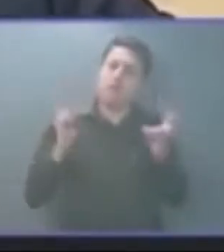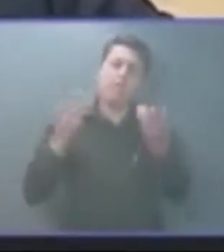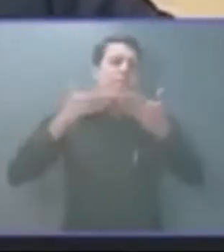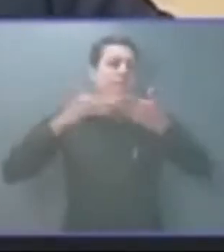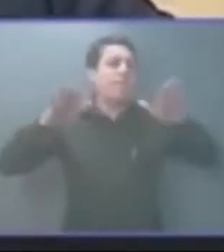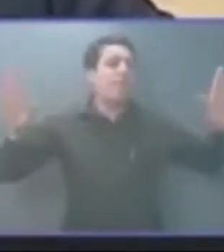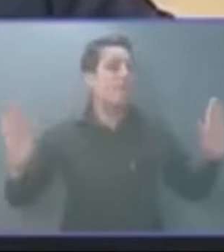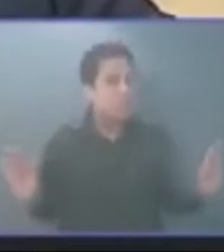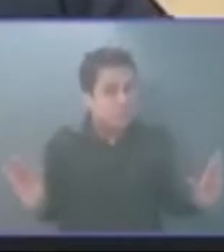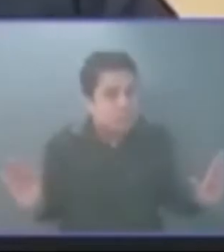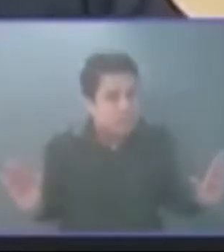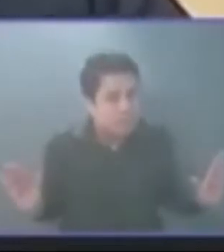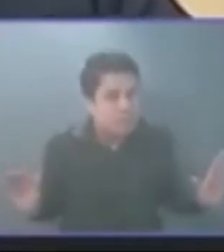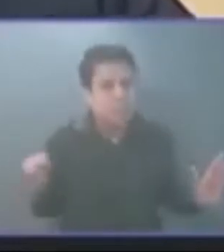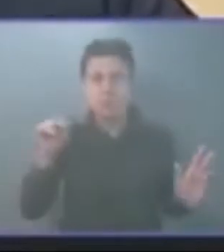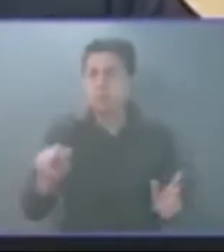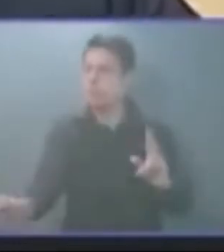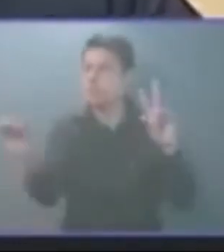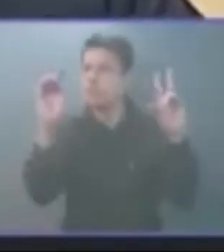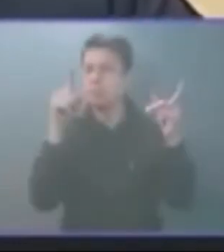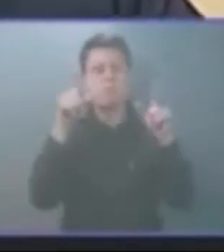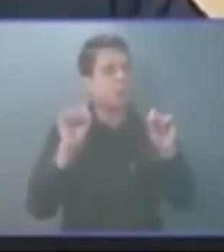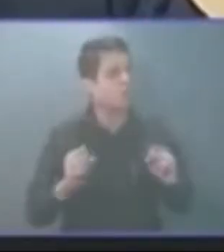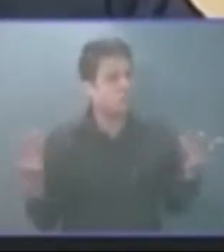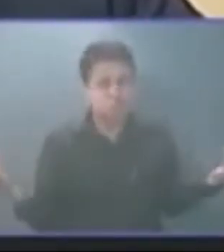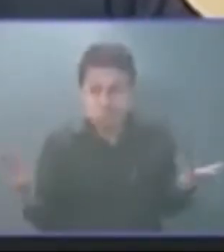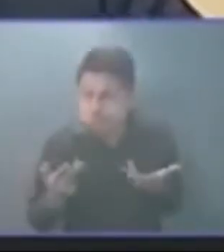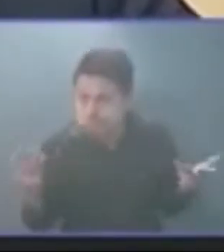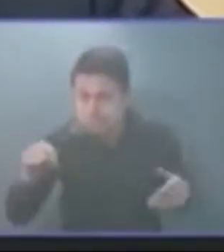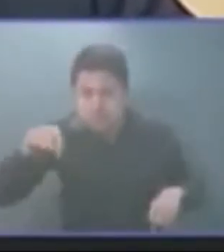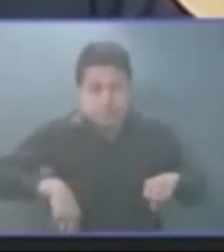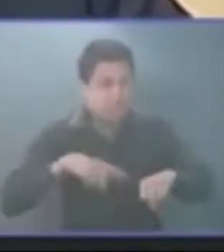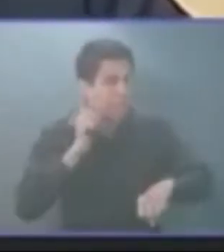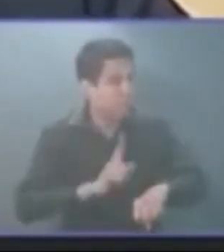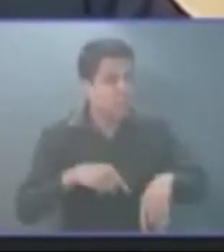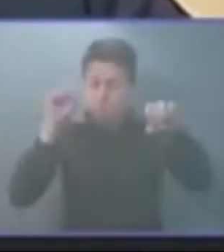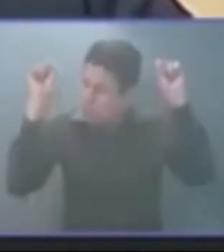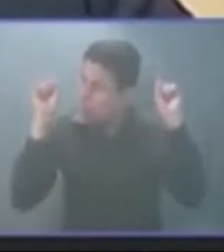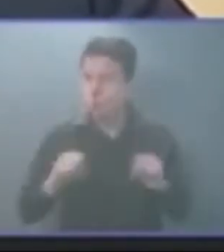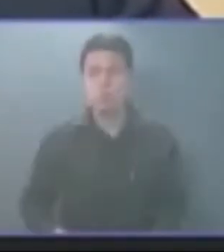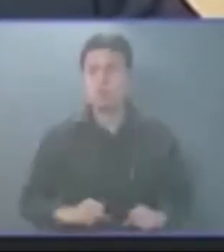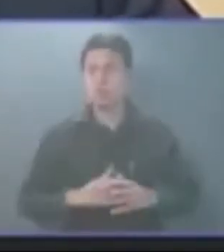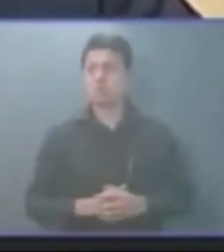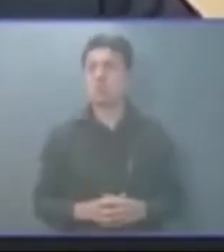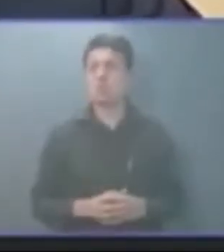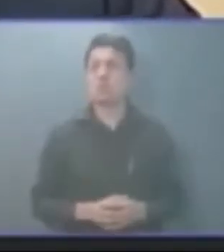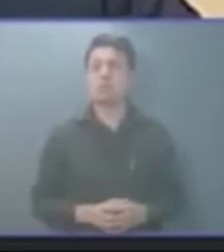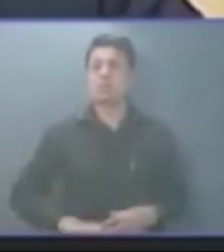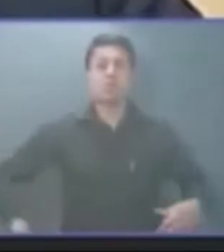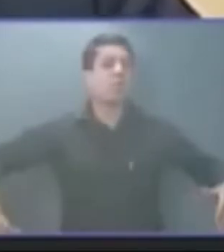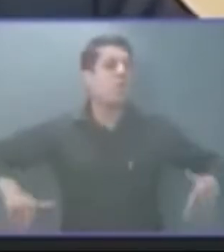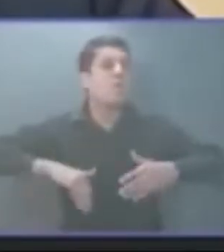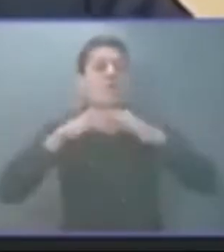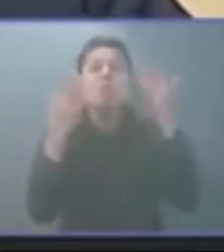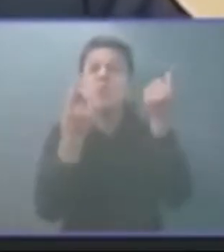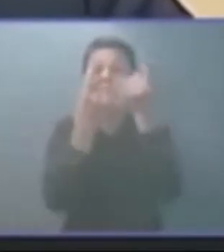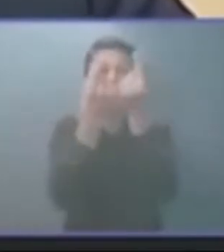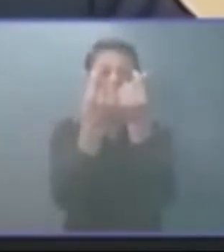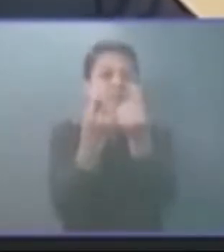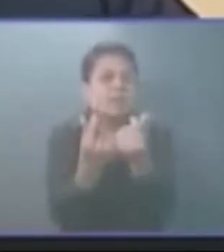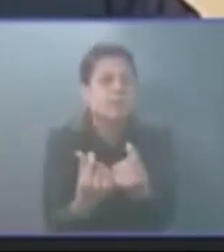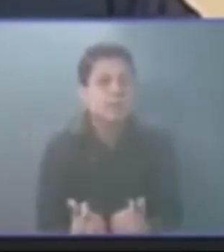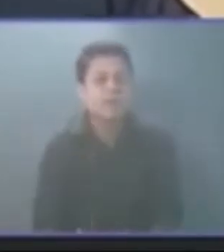cosa. Eso no se va a poder en estos momentos, porque no hay